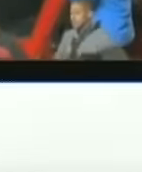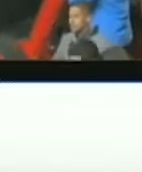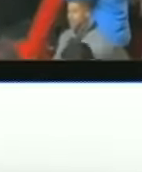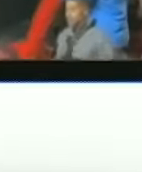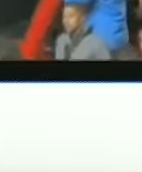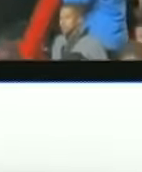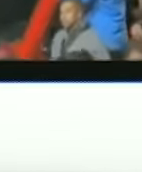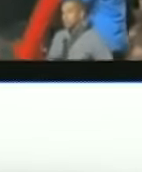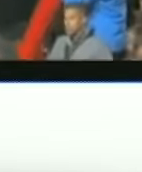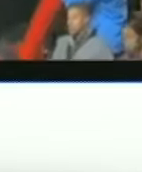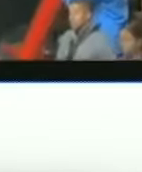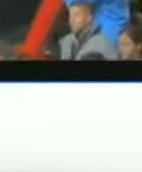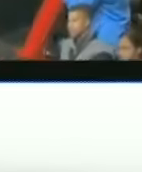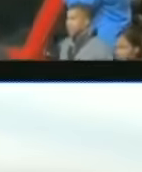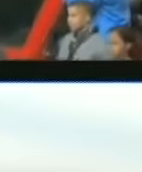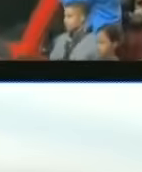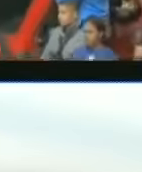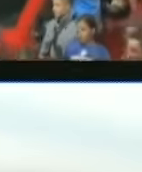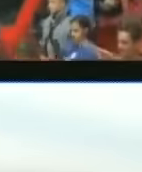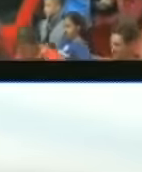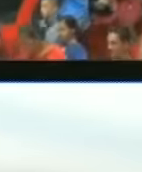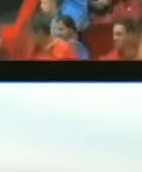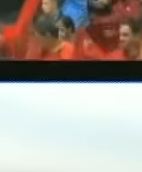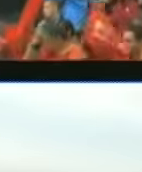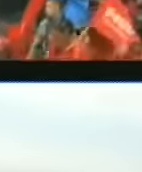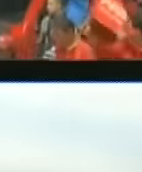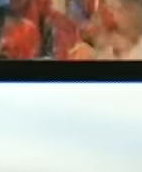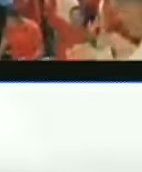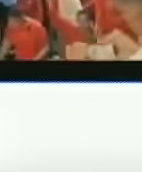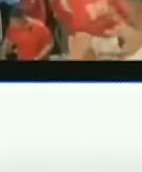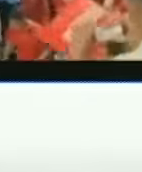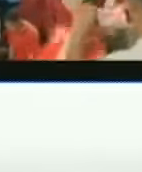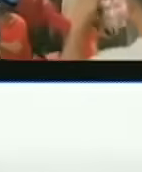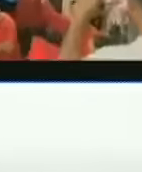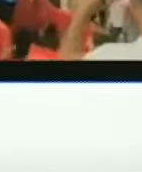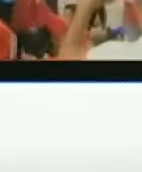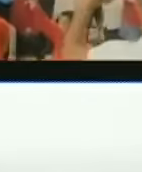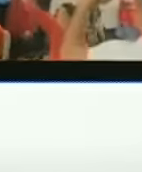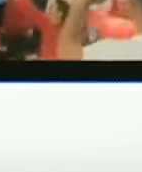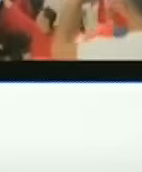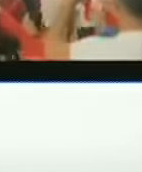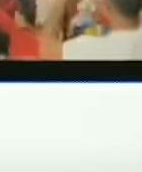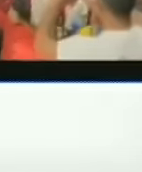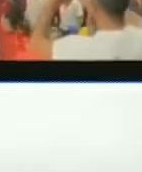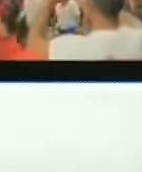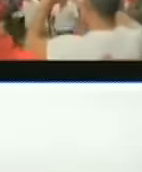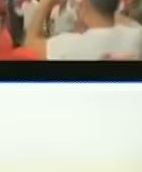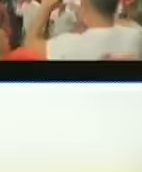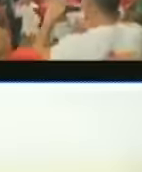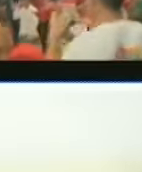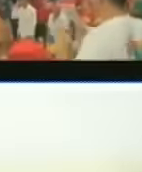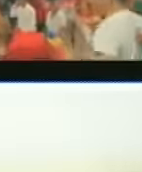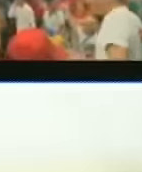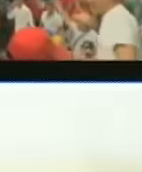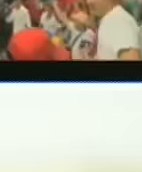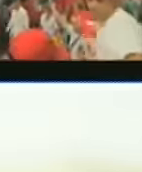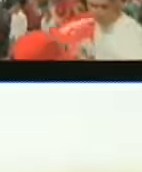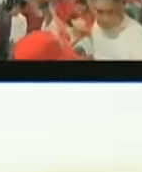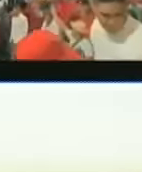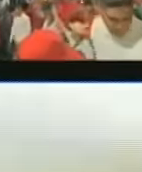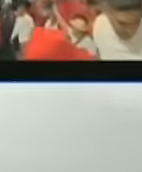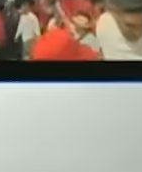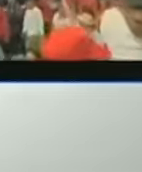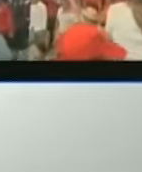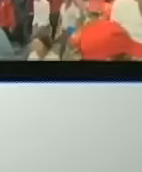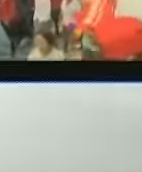¿Qué le queda a uno? Darle las gracias a Dios y a la Virgen por permitirnos vivir y